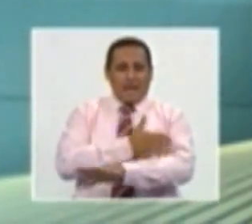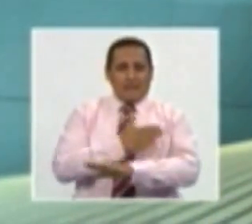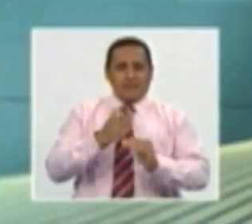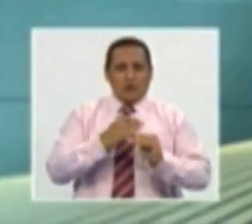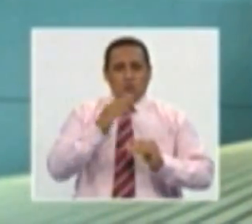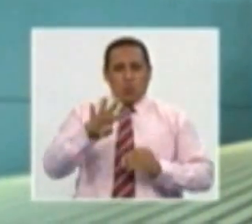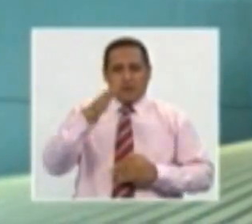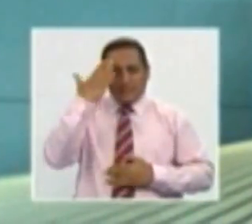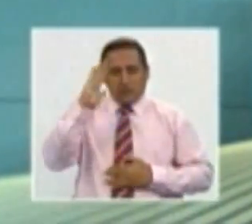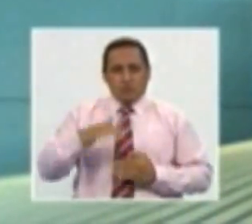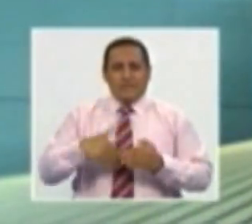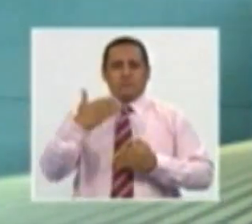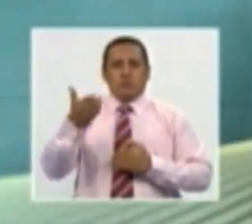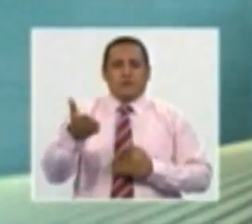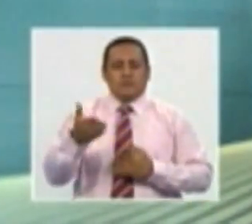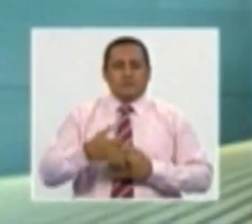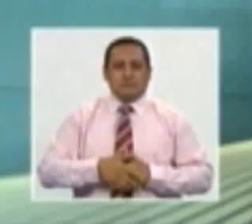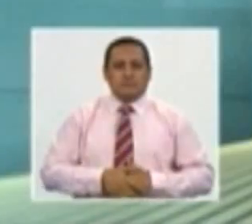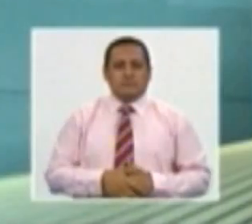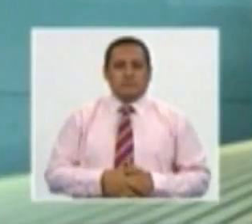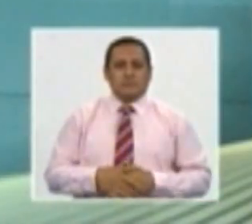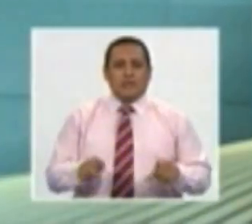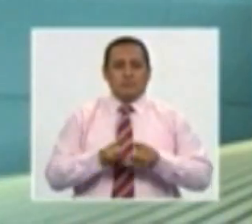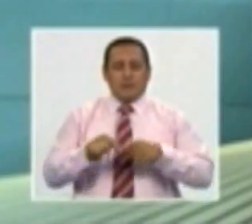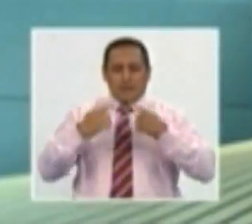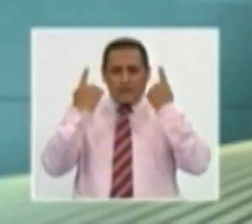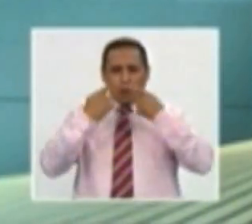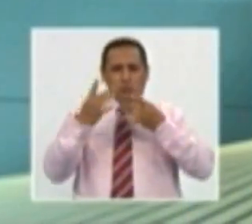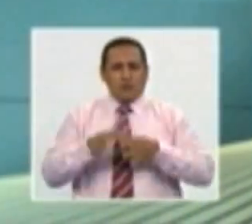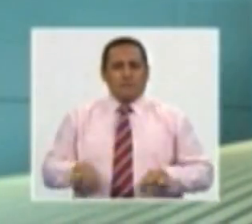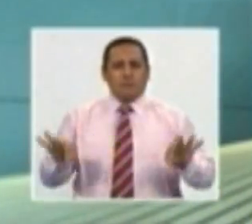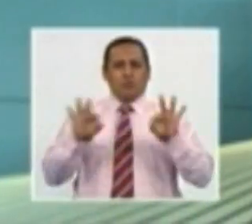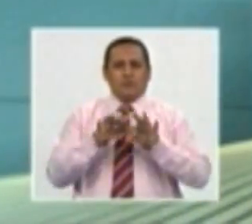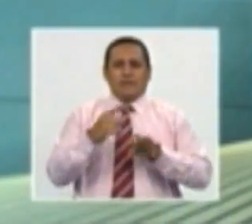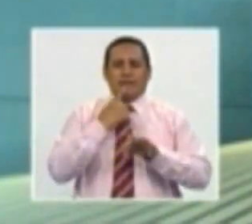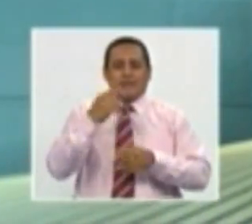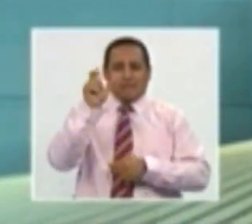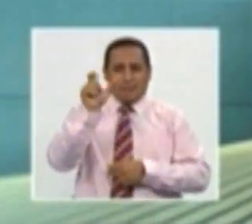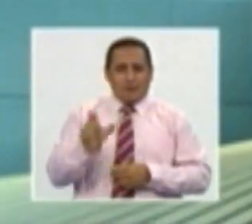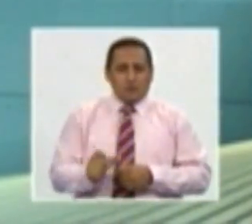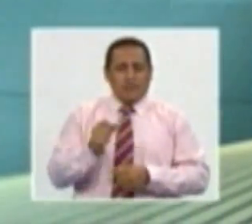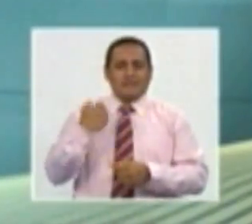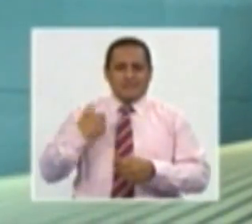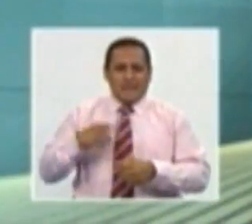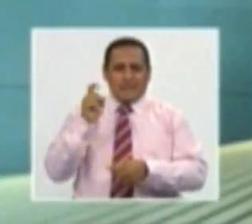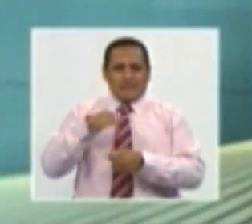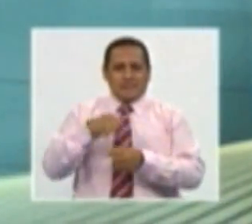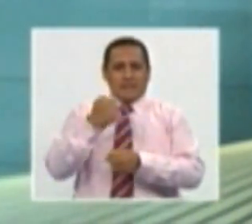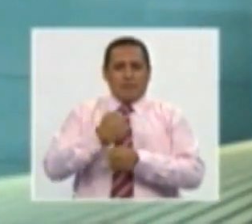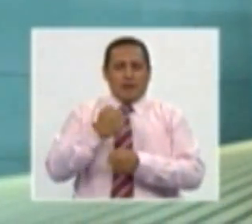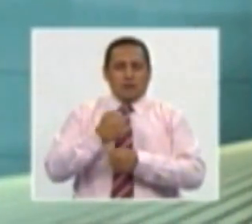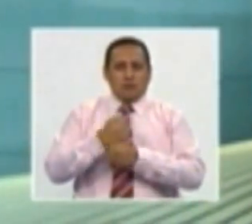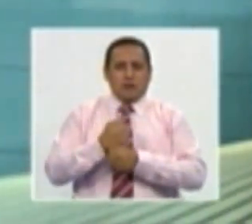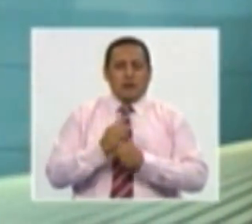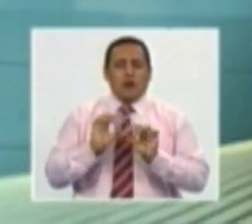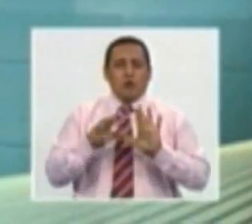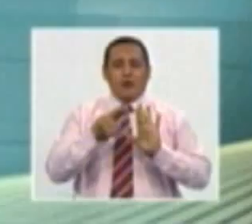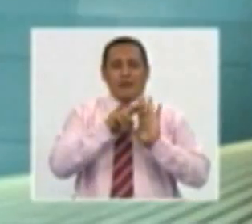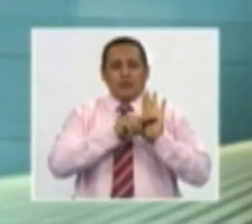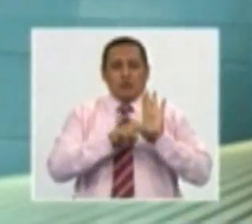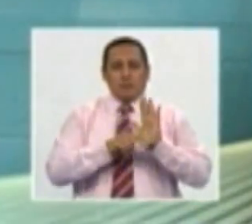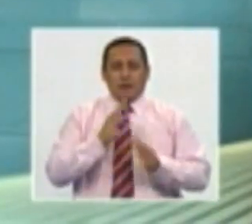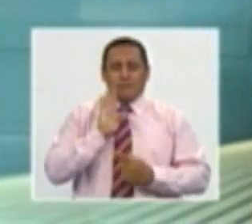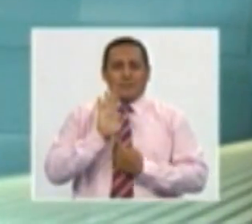y 45 días después. La condición básica es que sea trabajadora. Aunque la